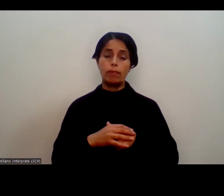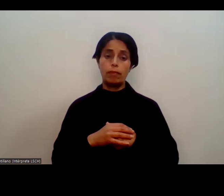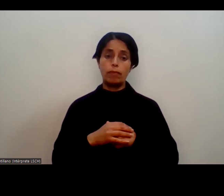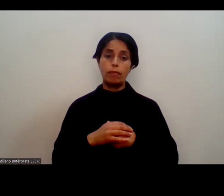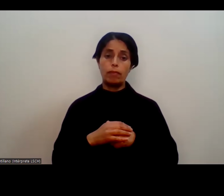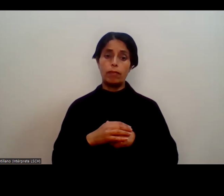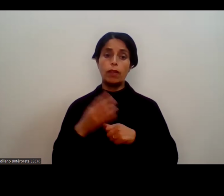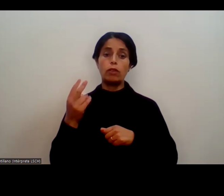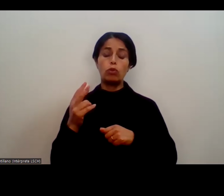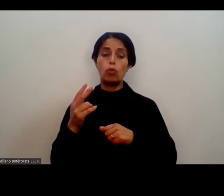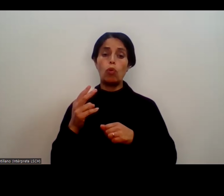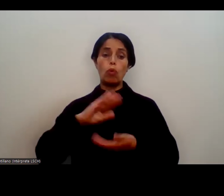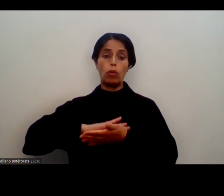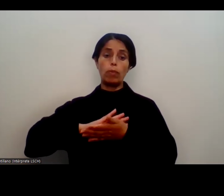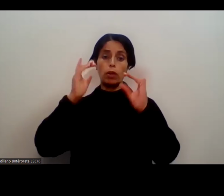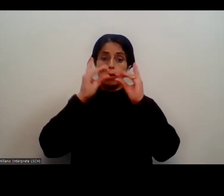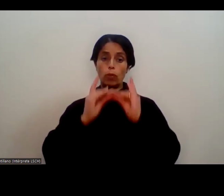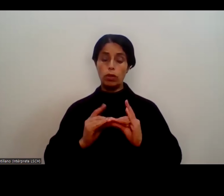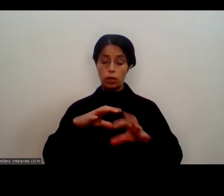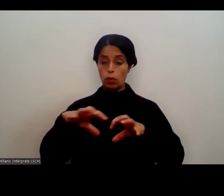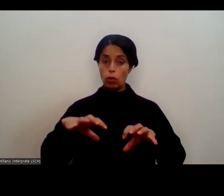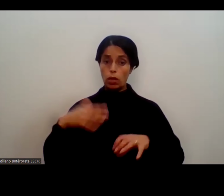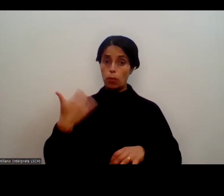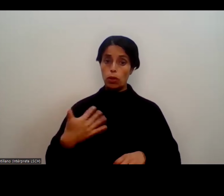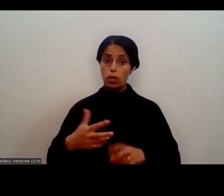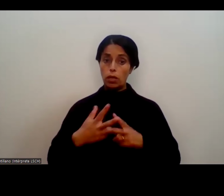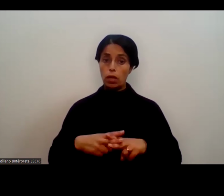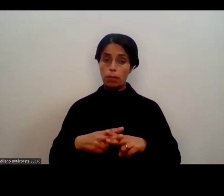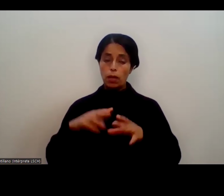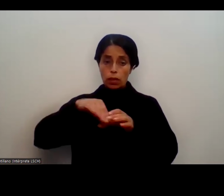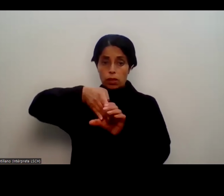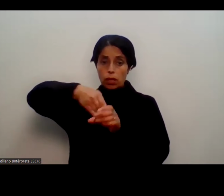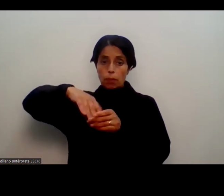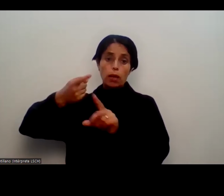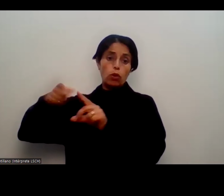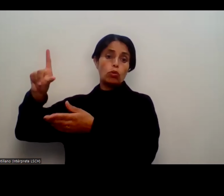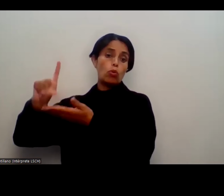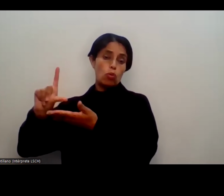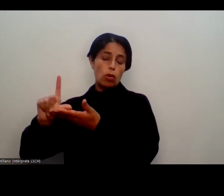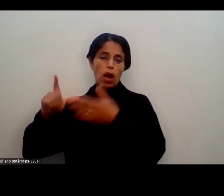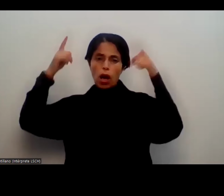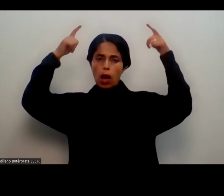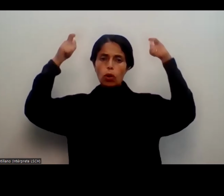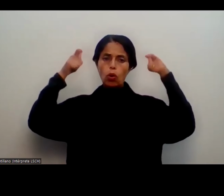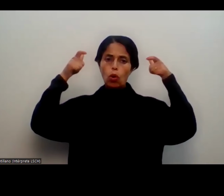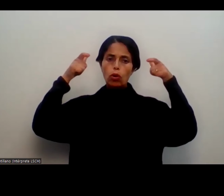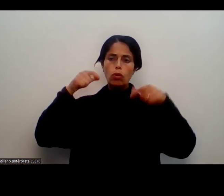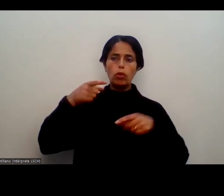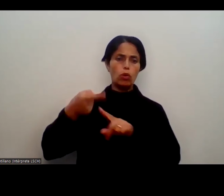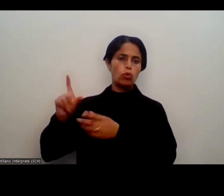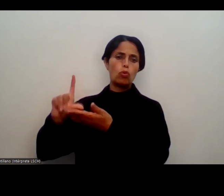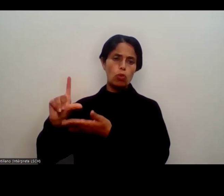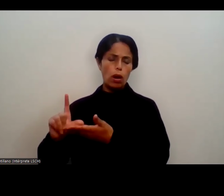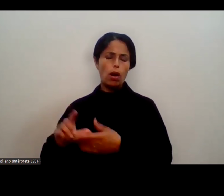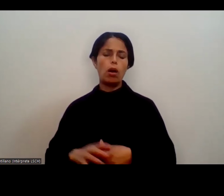en sus ajuares este tipo de objetos. Cerámica foránea, gorros que no son locales,